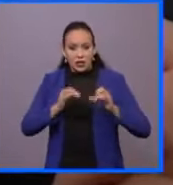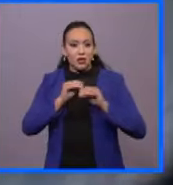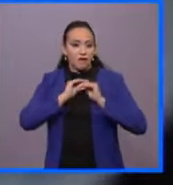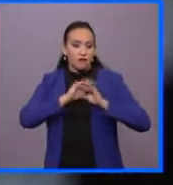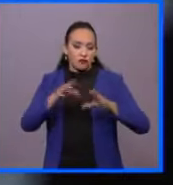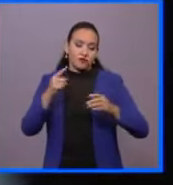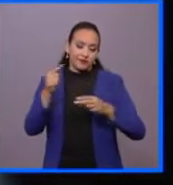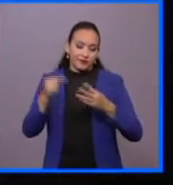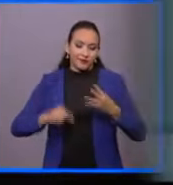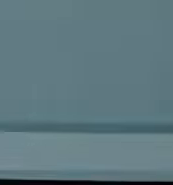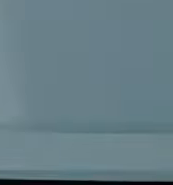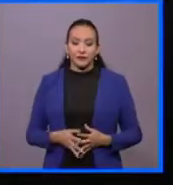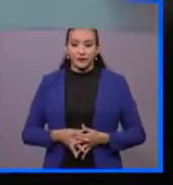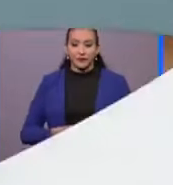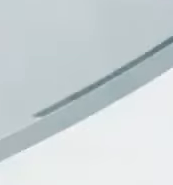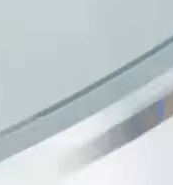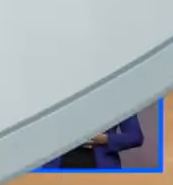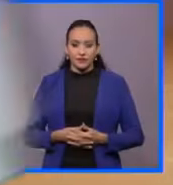otras.